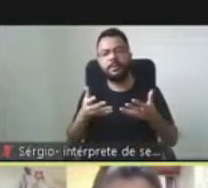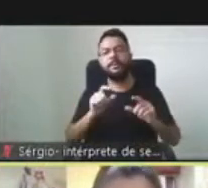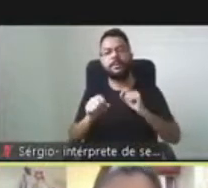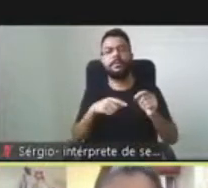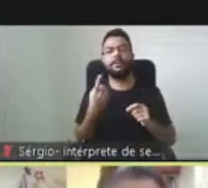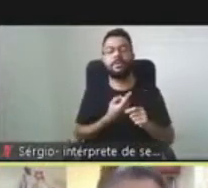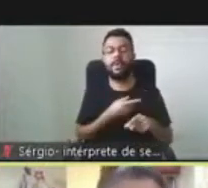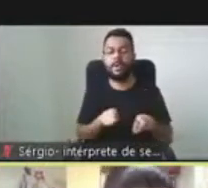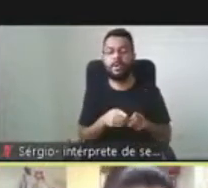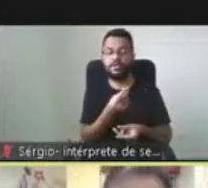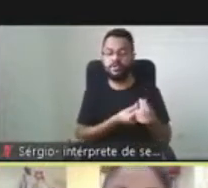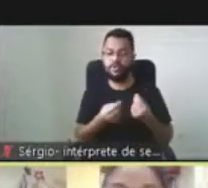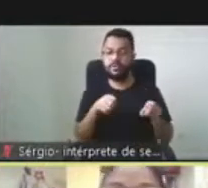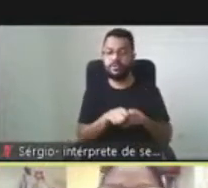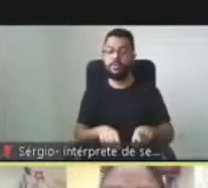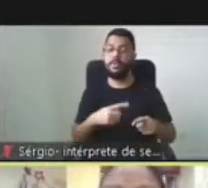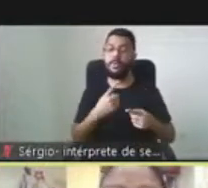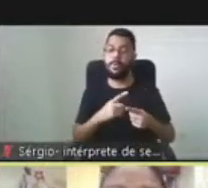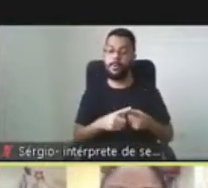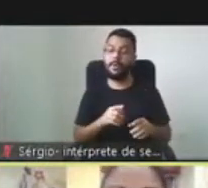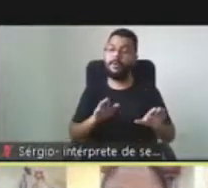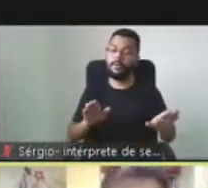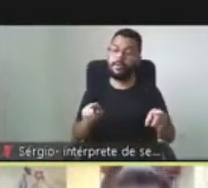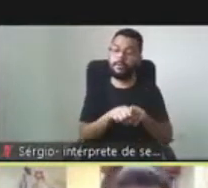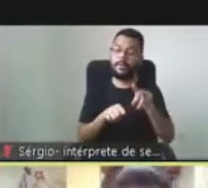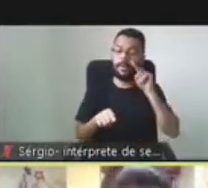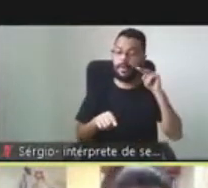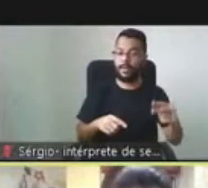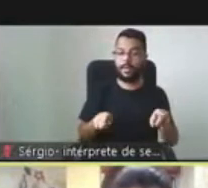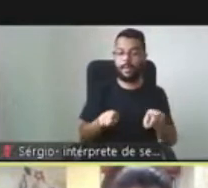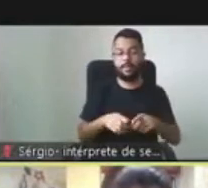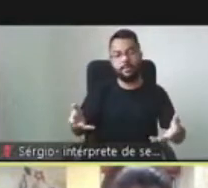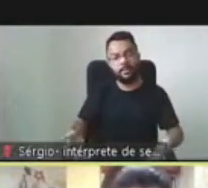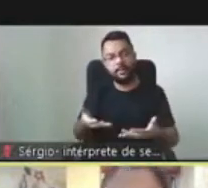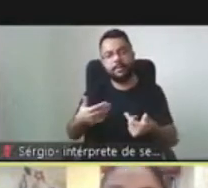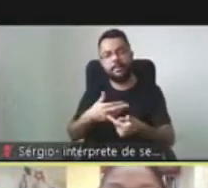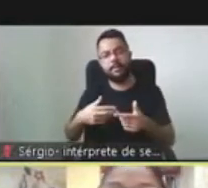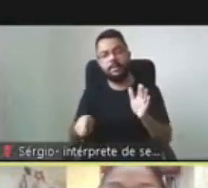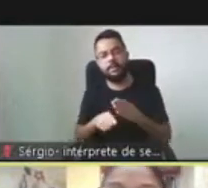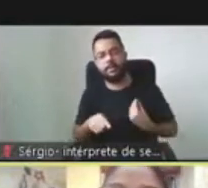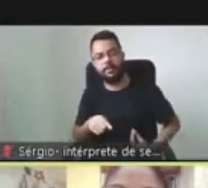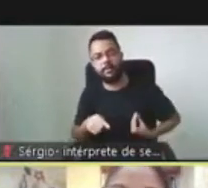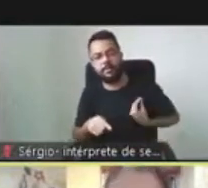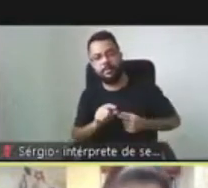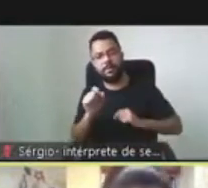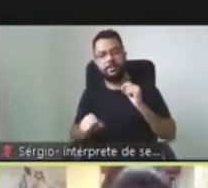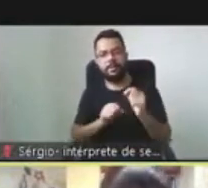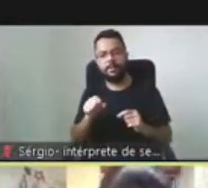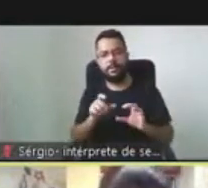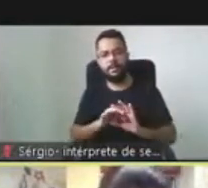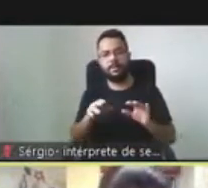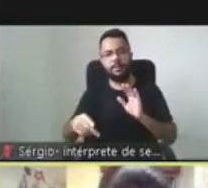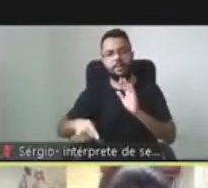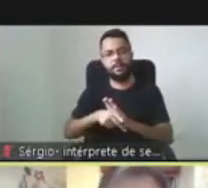economía, porque de igual manera debemos potenciar el estar a cargo de la propia vida, con libertad para